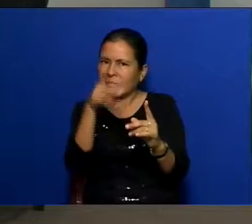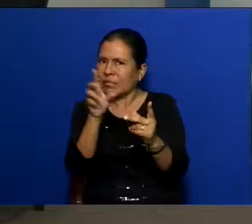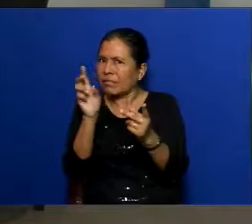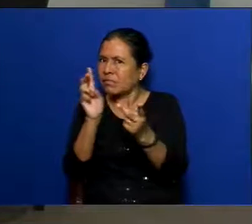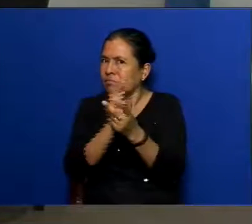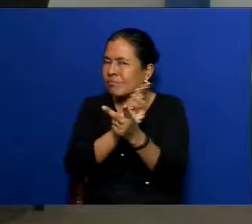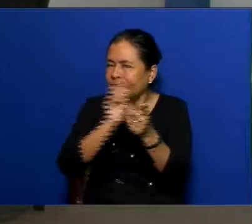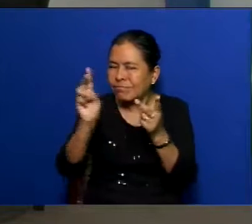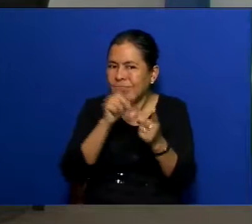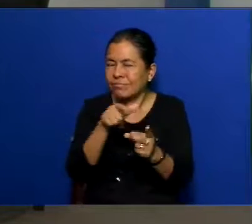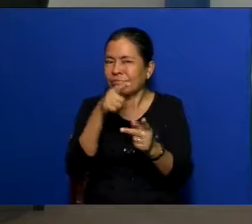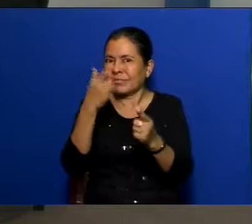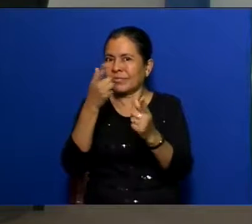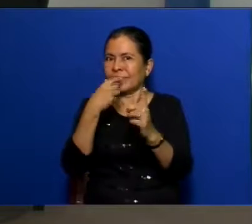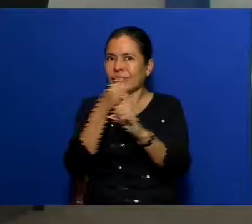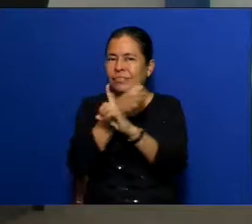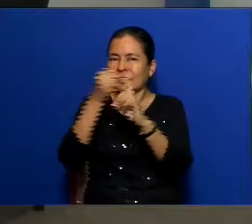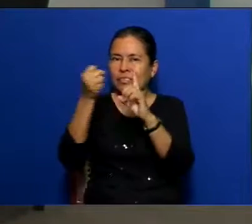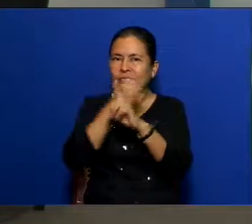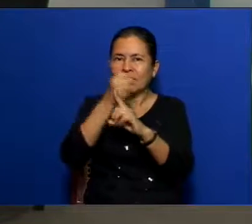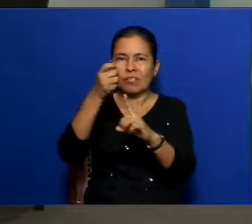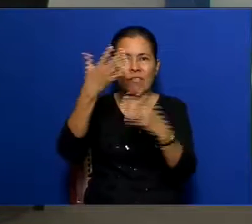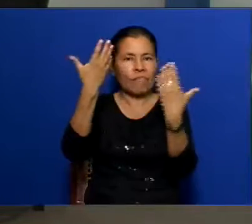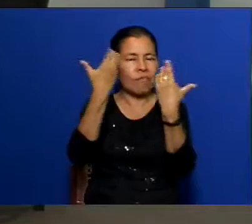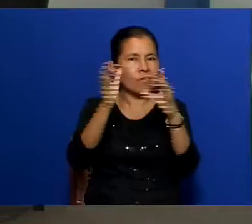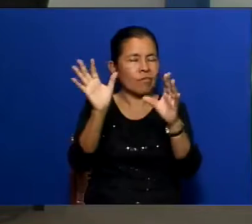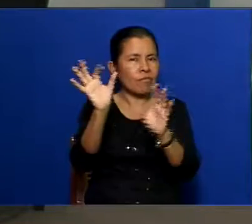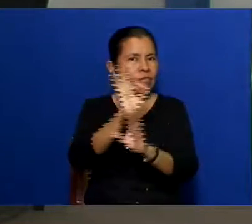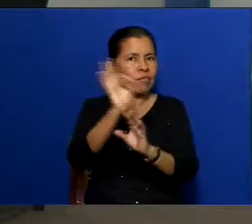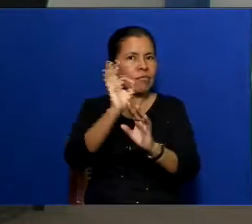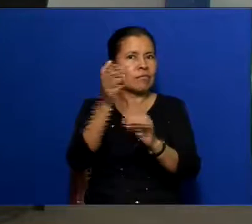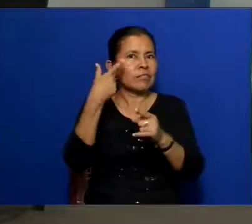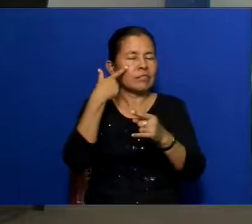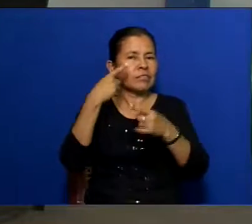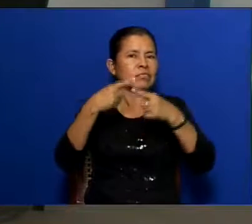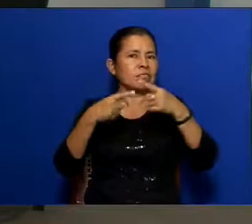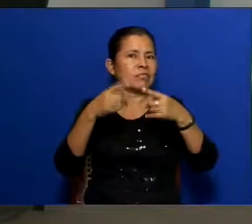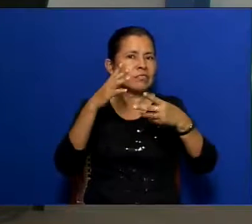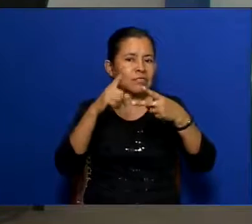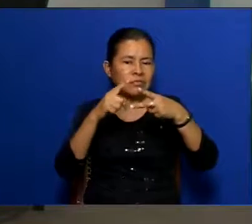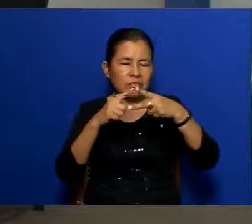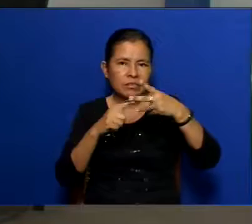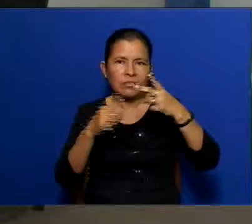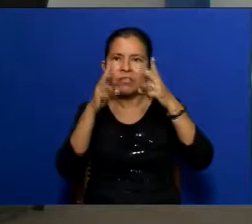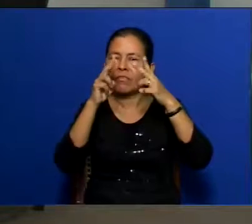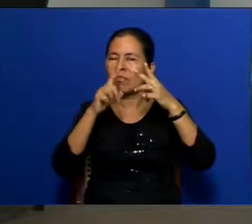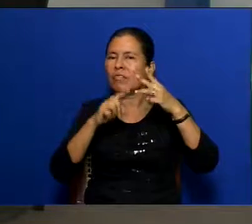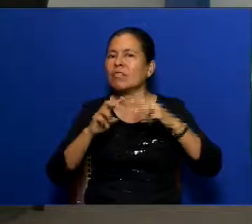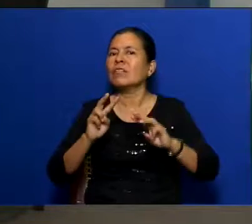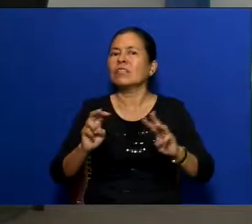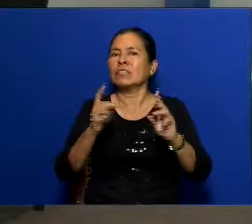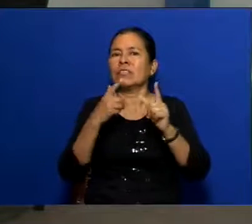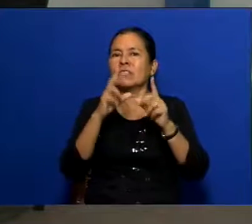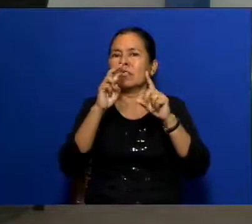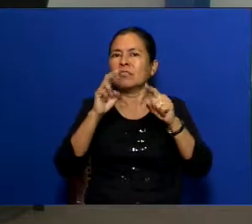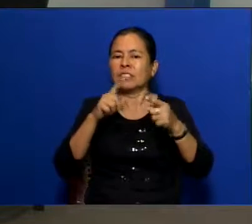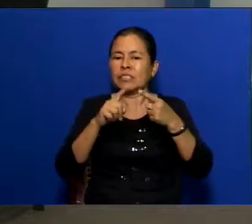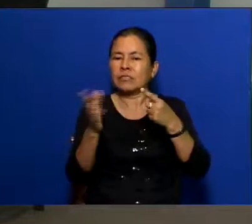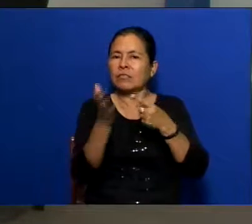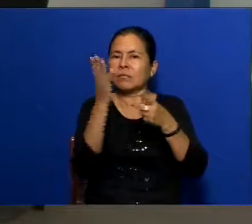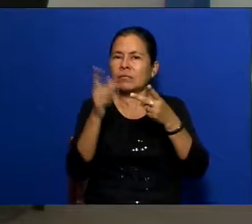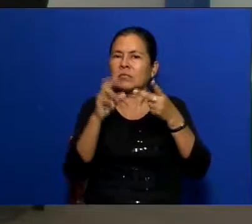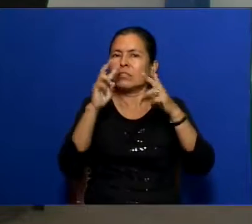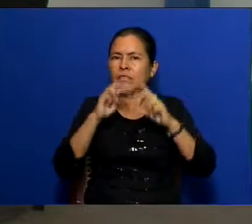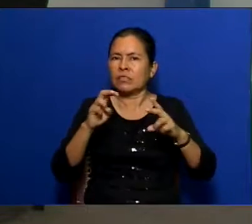que ha sufrido una violencia de cualquier naturaleza, y hay esas alteraciones psicológicas, entonces se dice